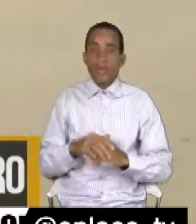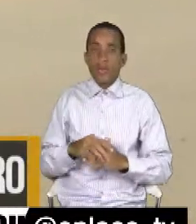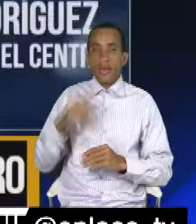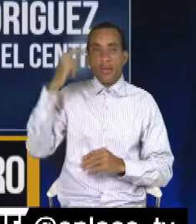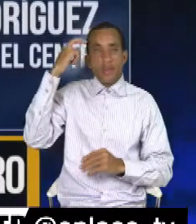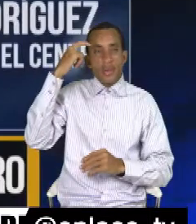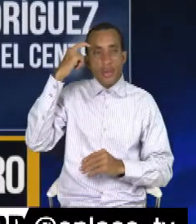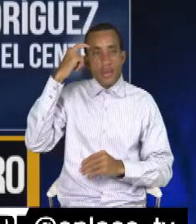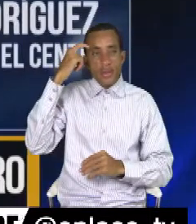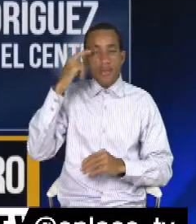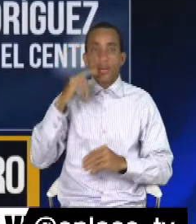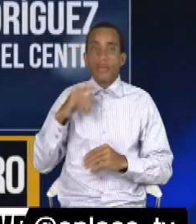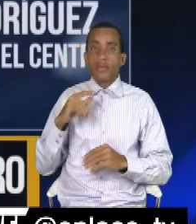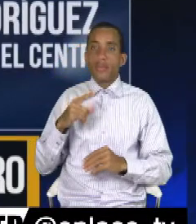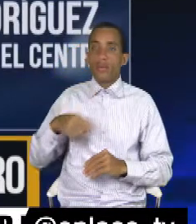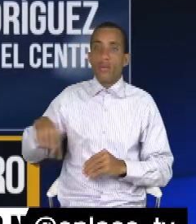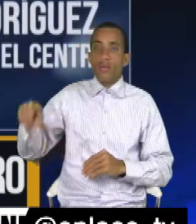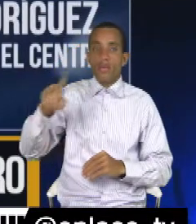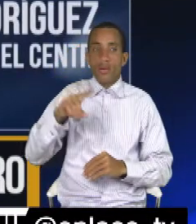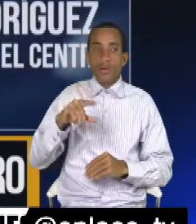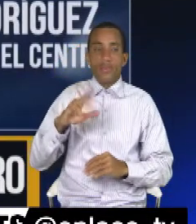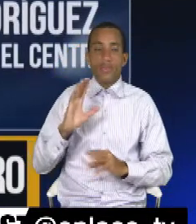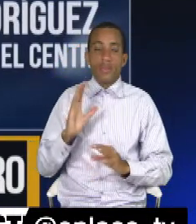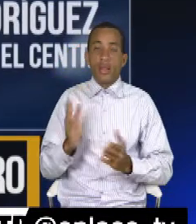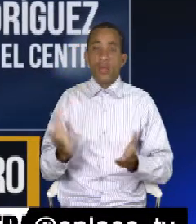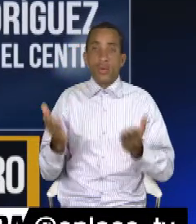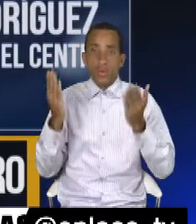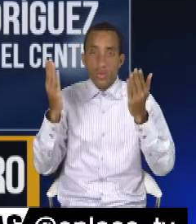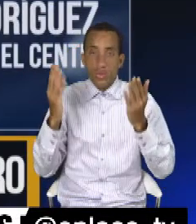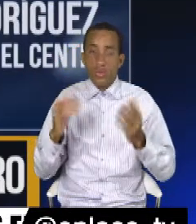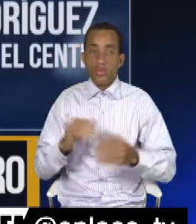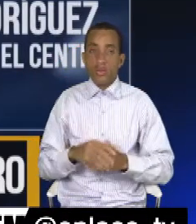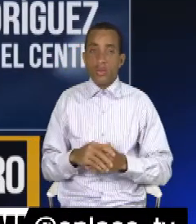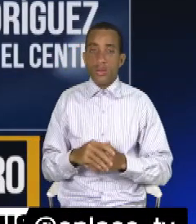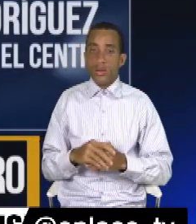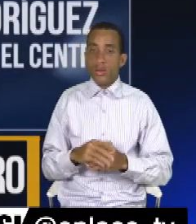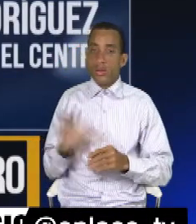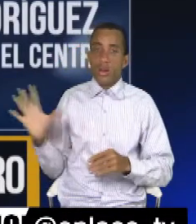producción de barriles, ese crudo, iba a ser de beneficio para las